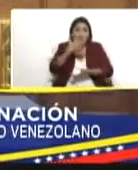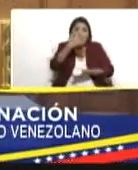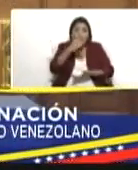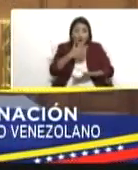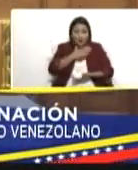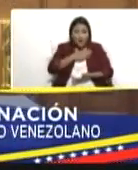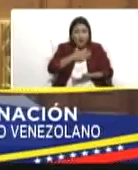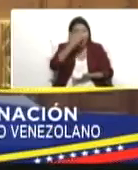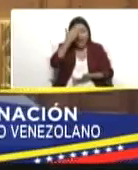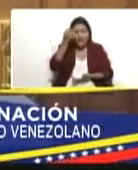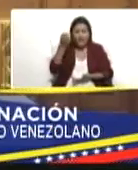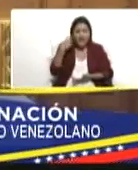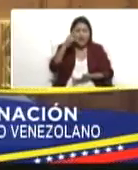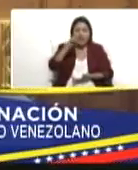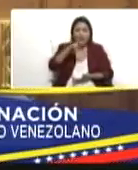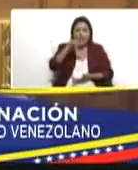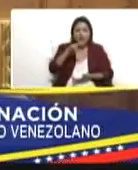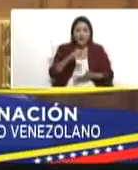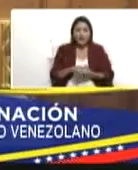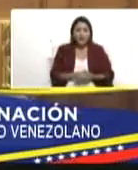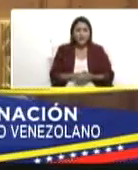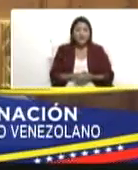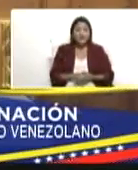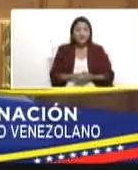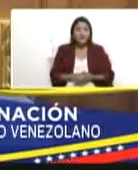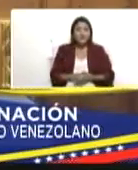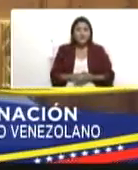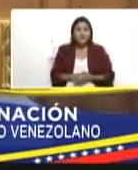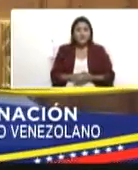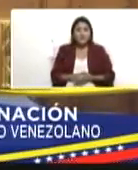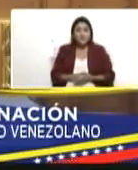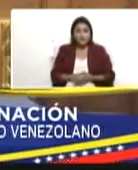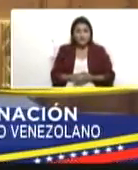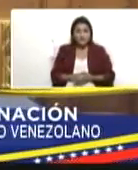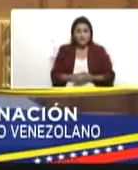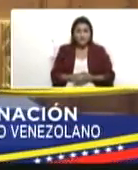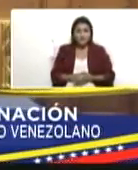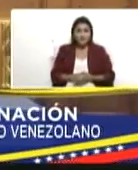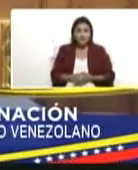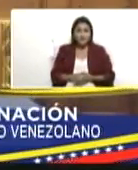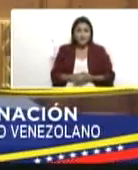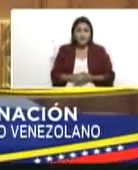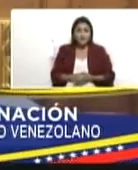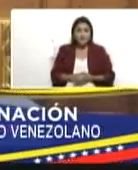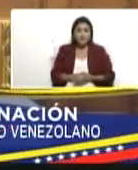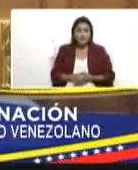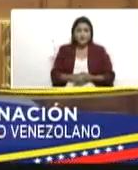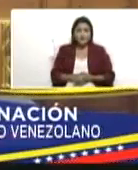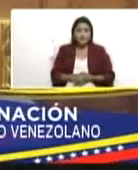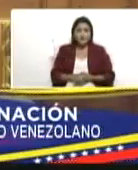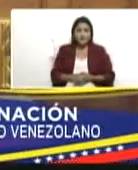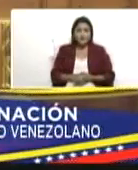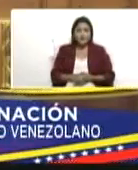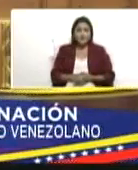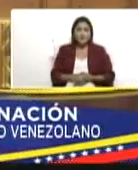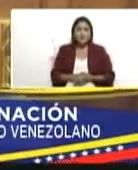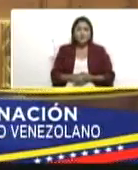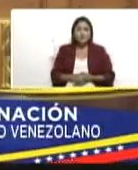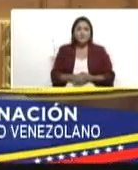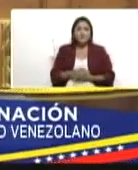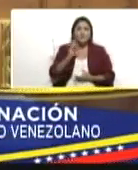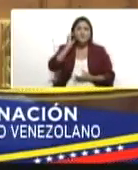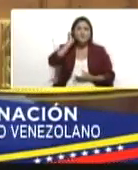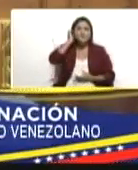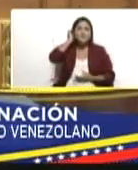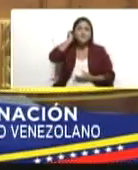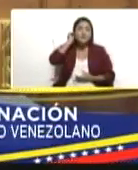años nunca se me olvida de ahí venimos nosotros y me pista pues partido del oreja y mira el met